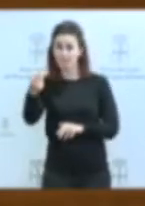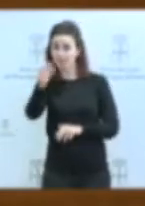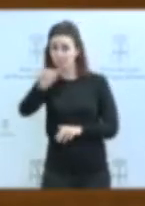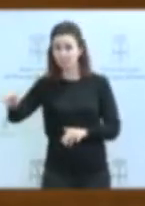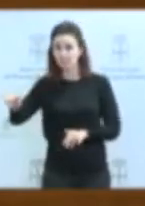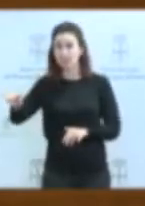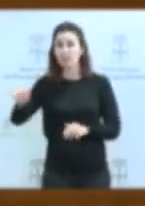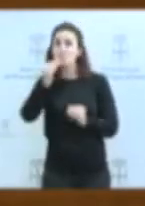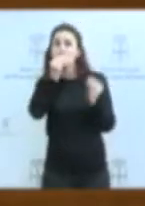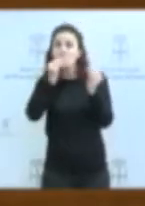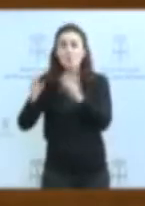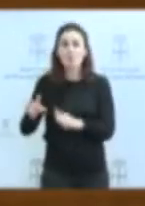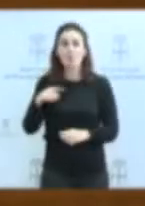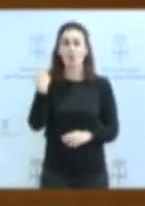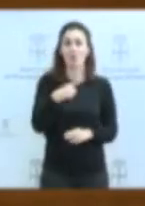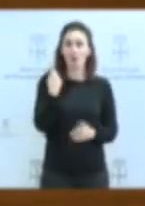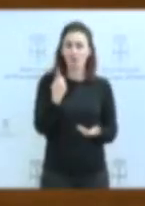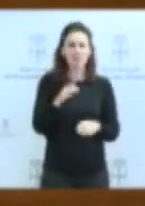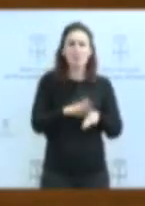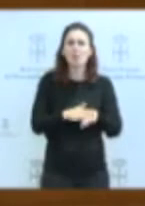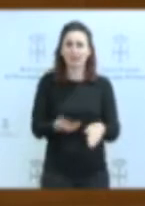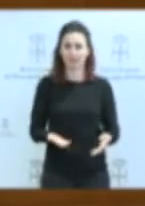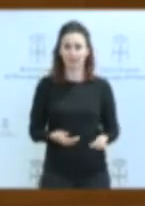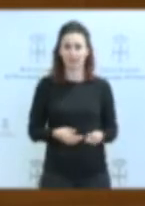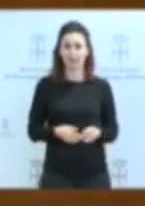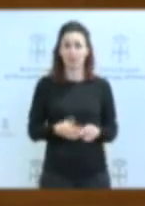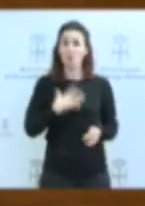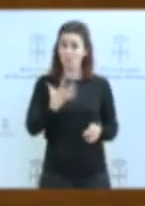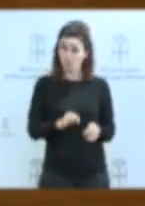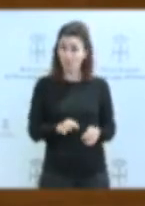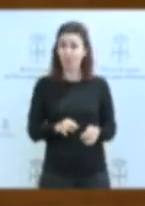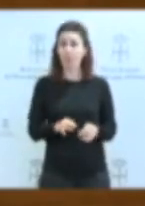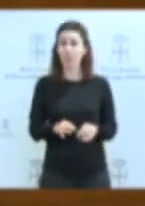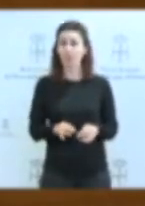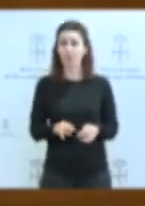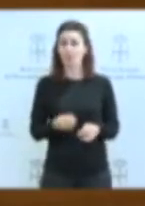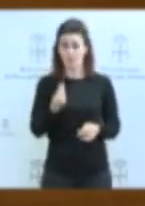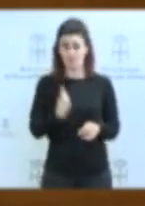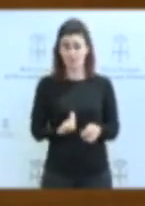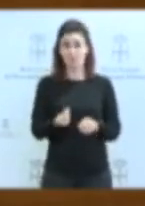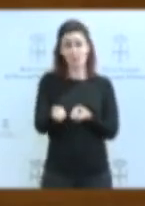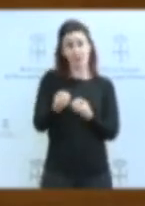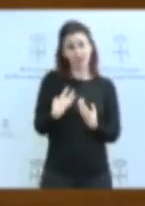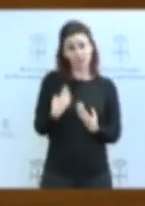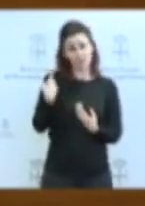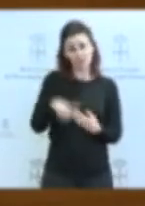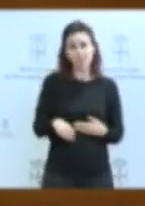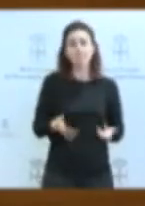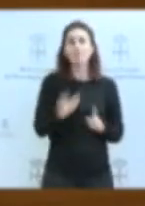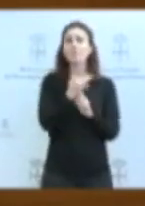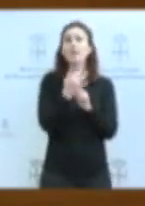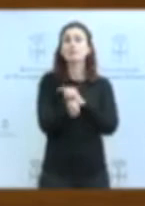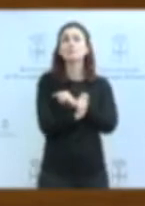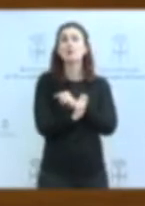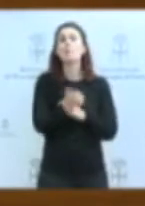pregunto, ¿ustedes han tenido en cuenta este dato? También porque la situación estratégica, por ejemplo, de este aeropuerto, y es solo un ejemplo de